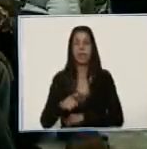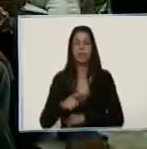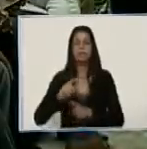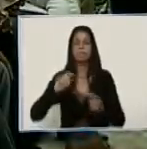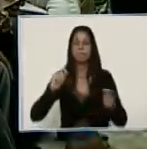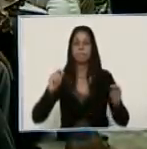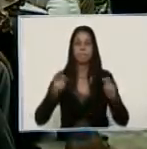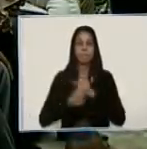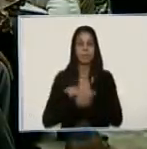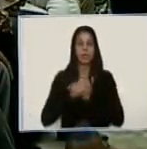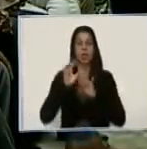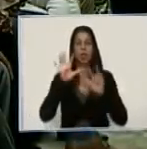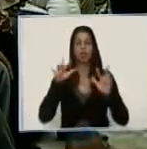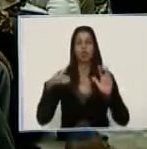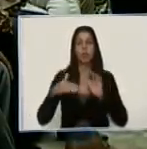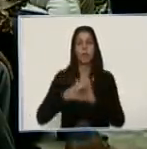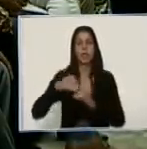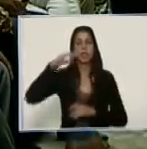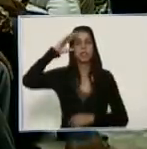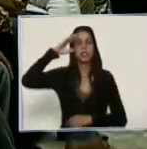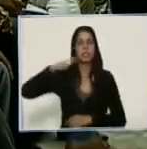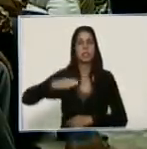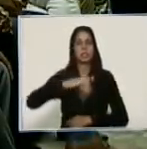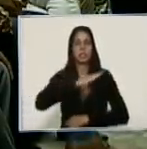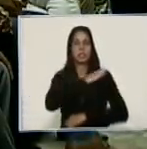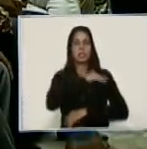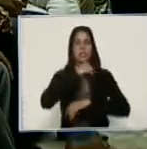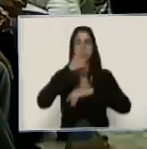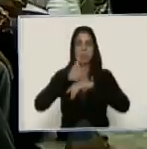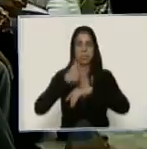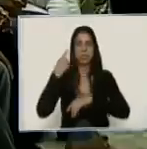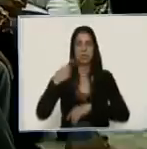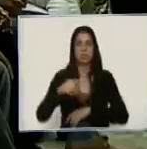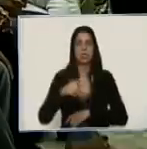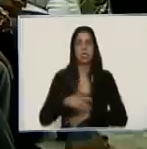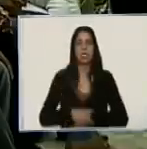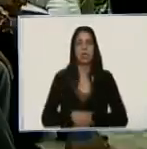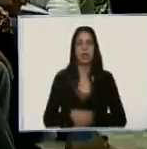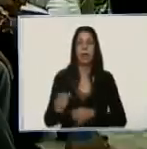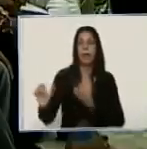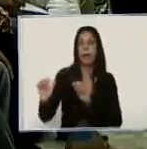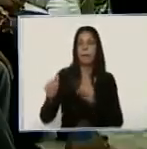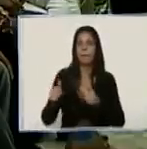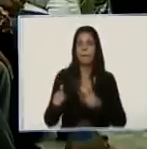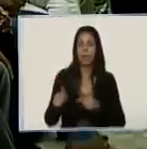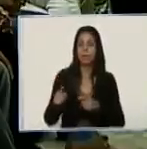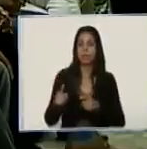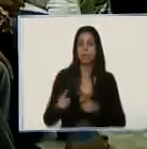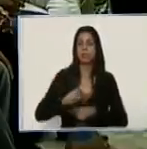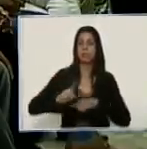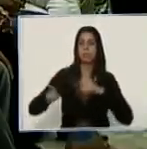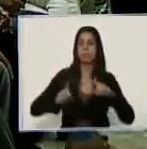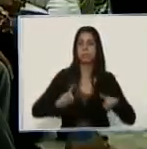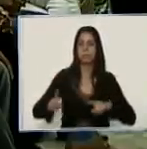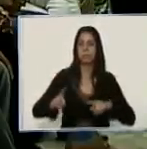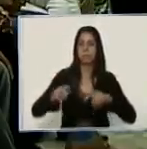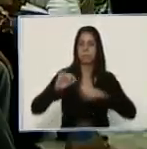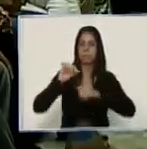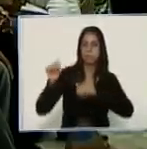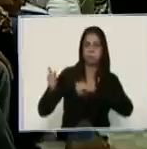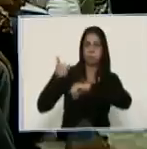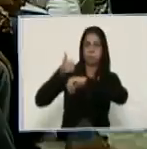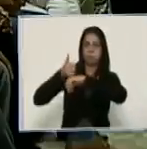esos 8.000 sargentos que empiezan a dirigir pelotones y